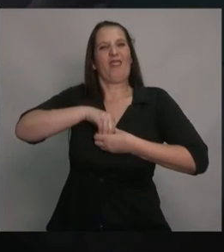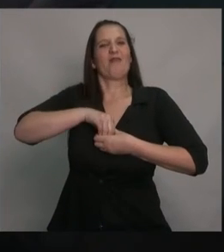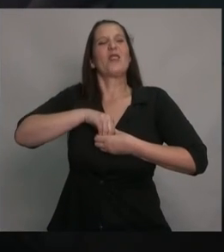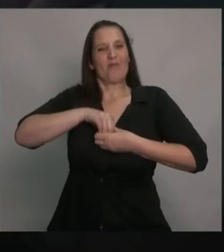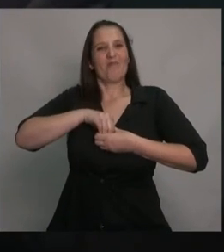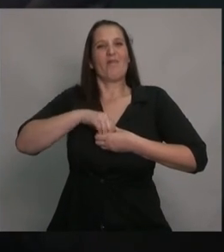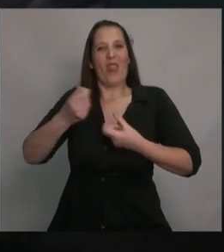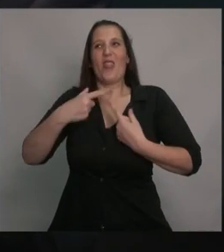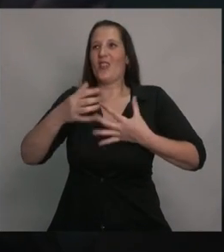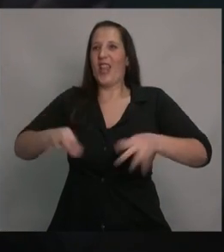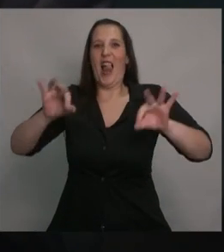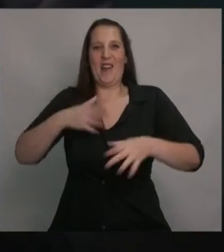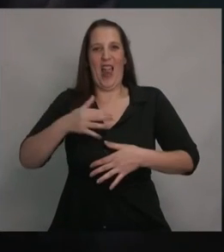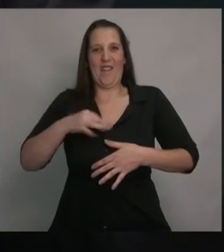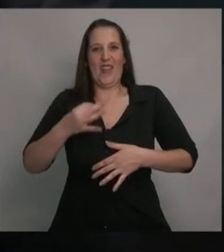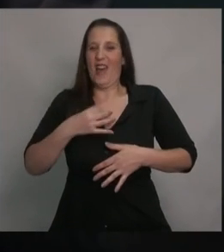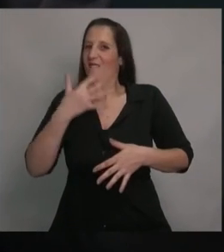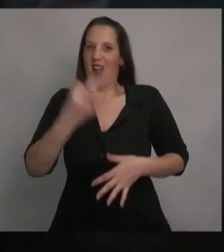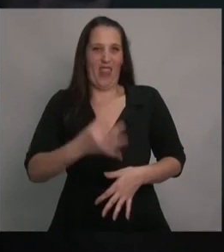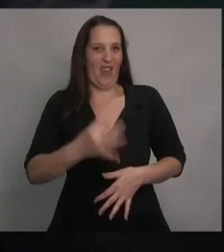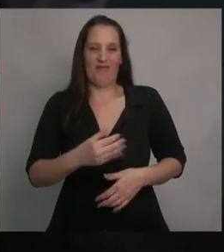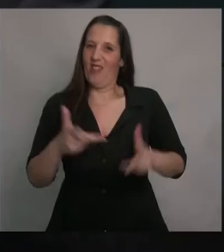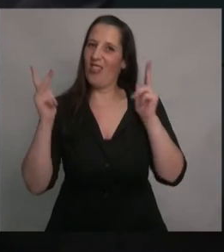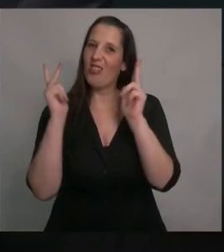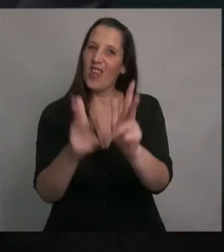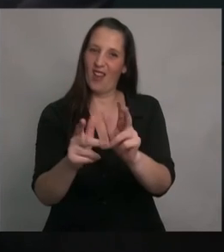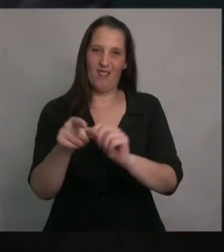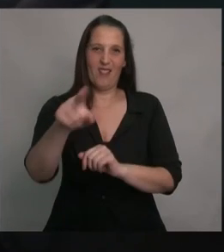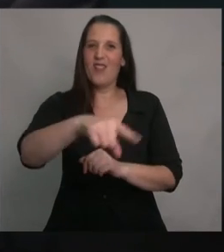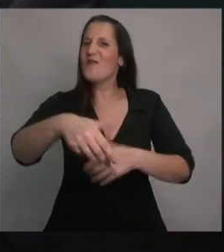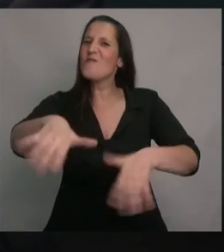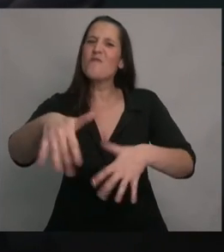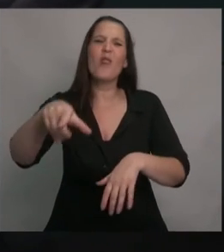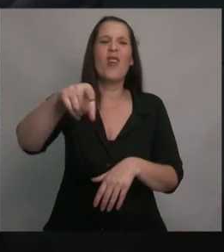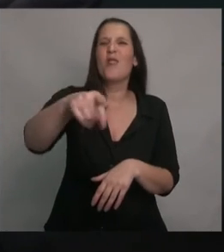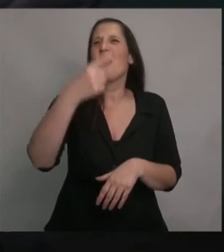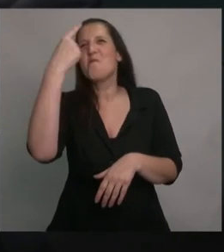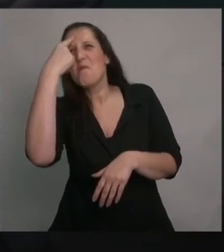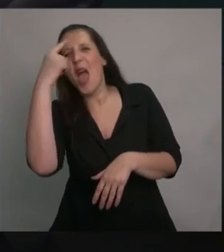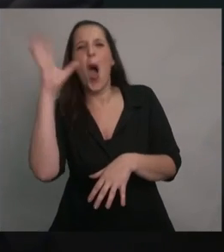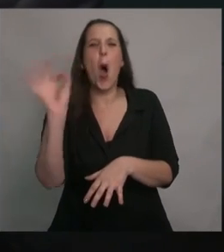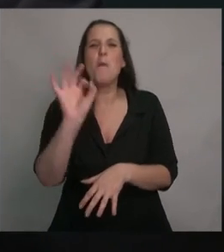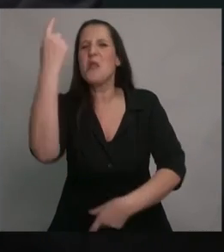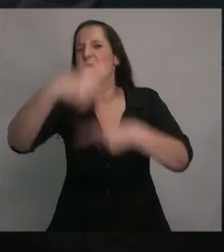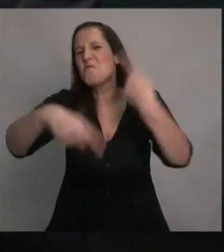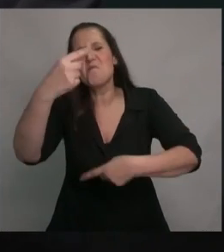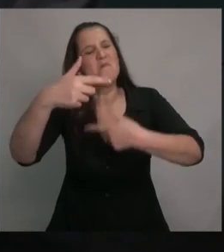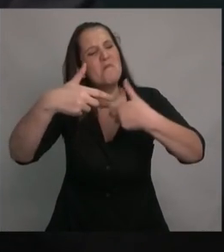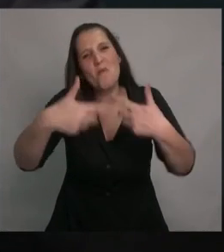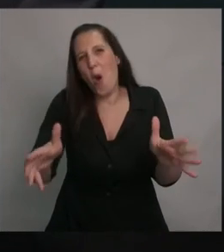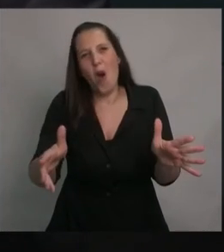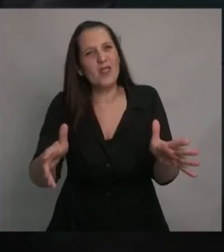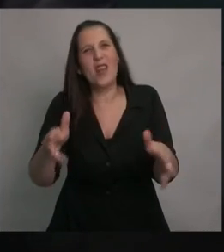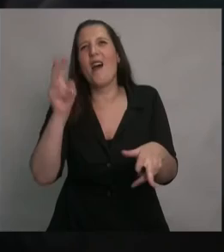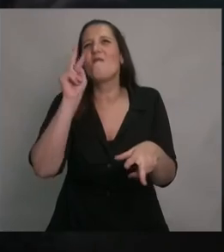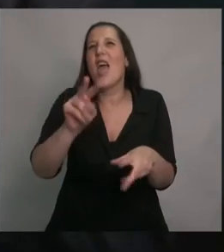es lo más grande que ha pasado en nuestras vidas. Y yo les digo, no importa cuál es la misión que ustedes tengan en la vida, grande o pequeña,